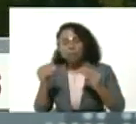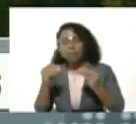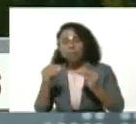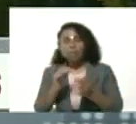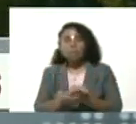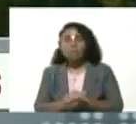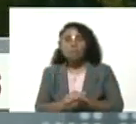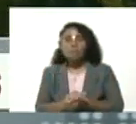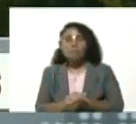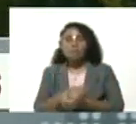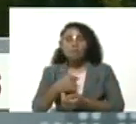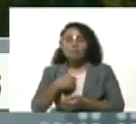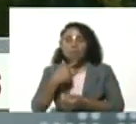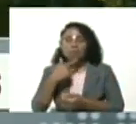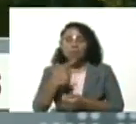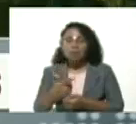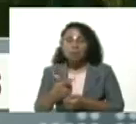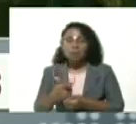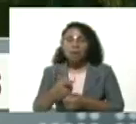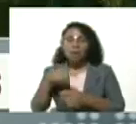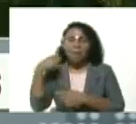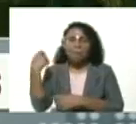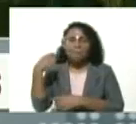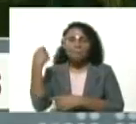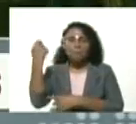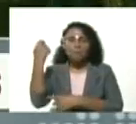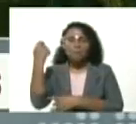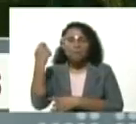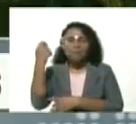todos, le digo, apure,